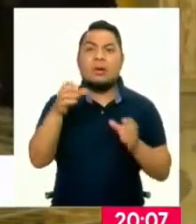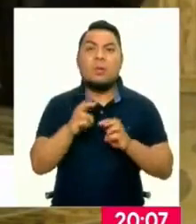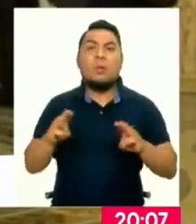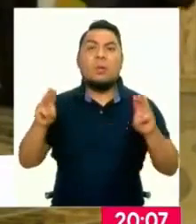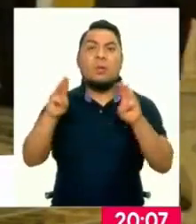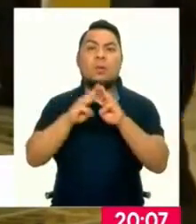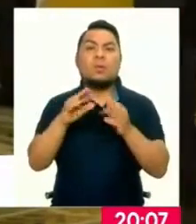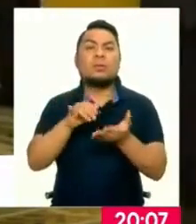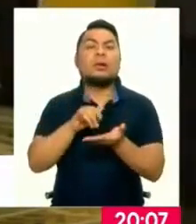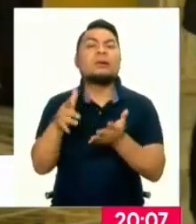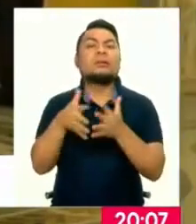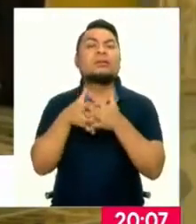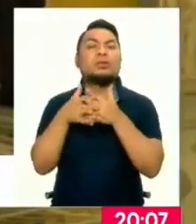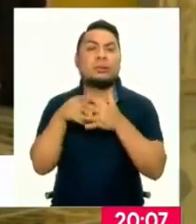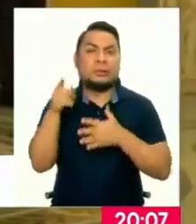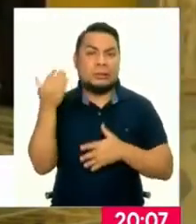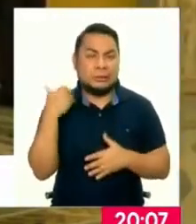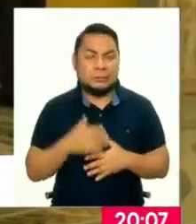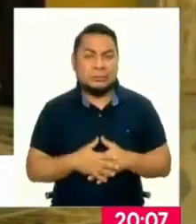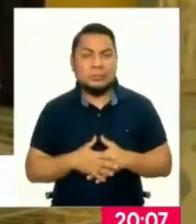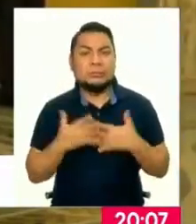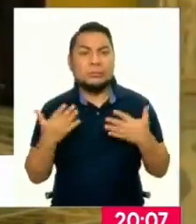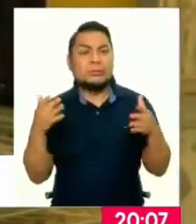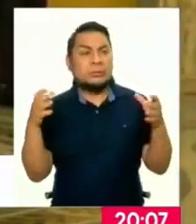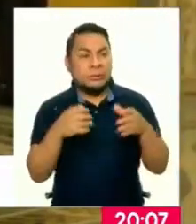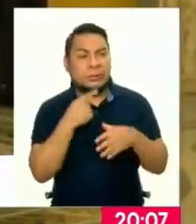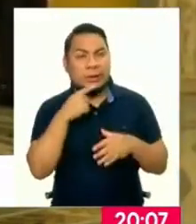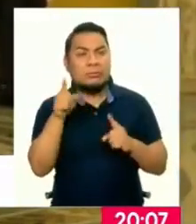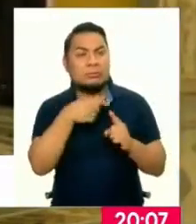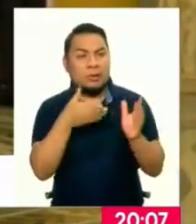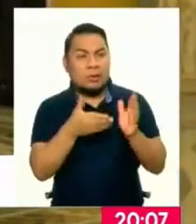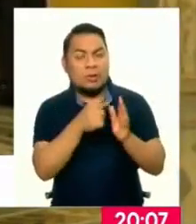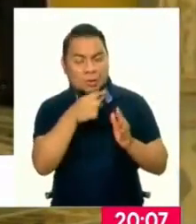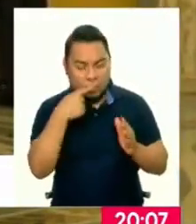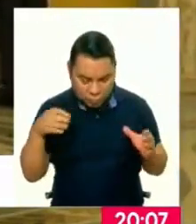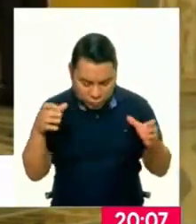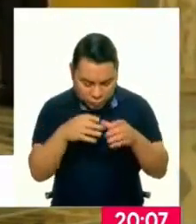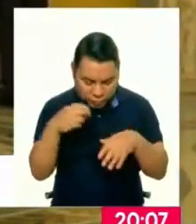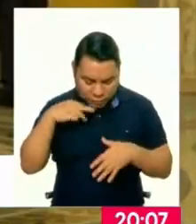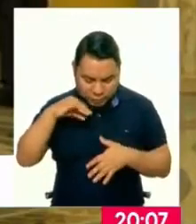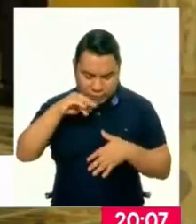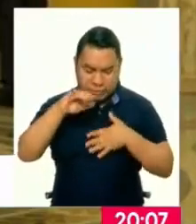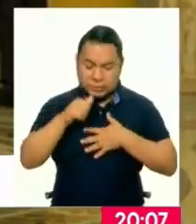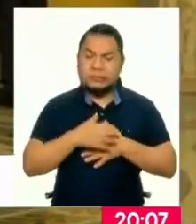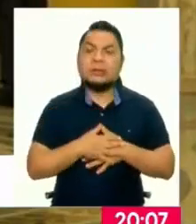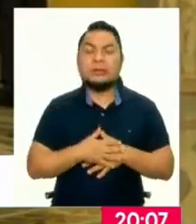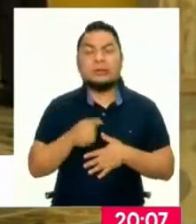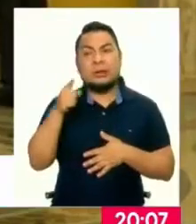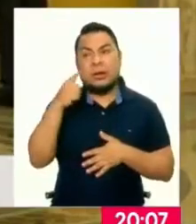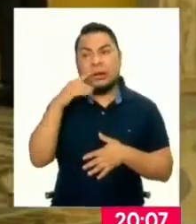ONU. Entonces, finalmente ya existe esta moción de interpelación, Carla, contra el ministro de Relaciones Exteriores, César Landa.